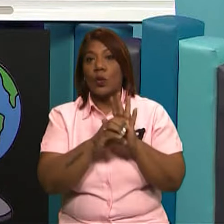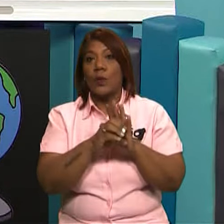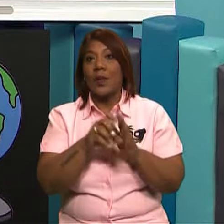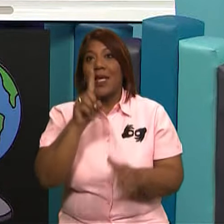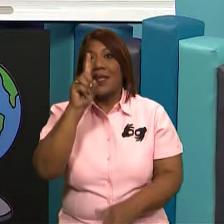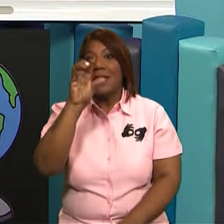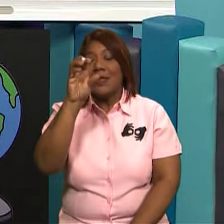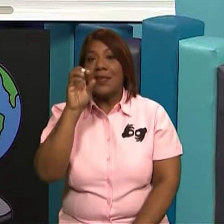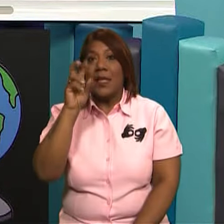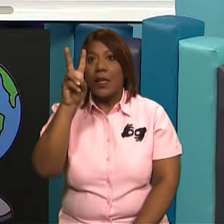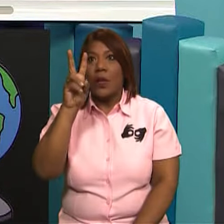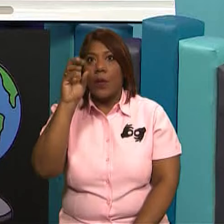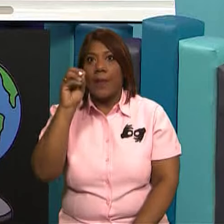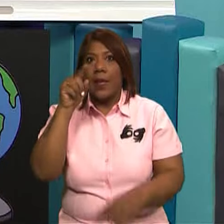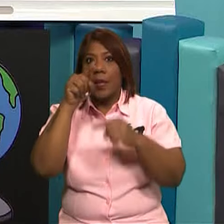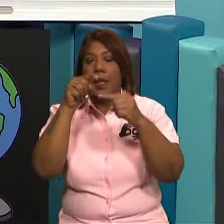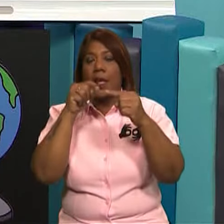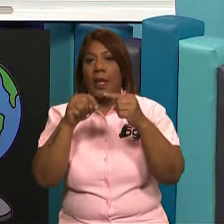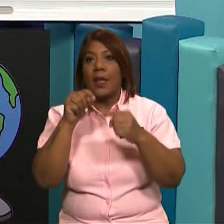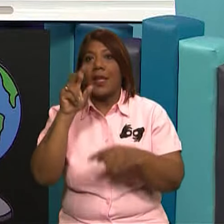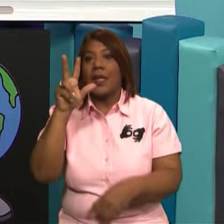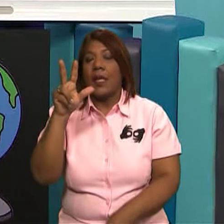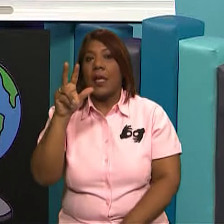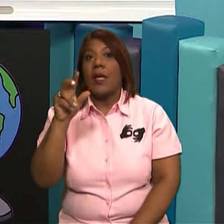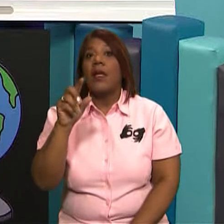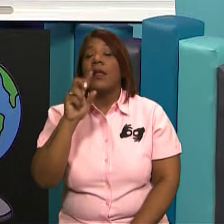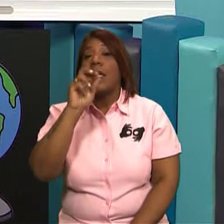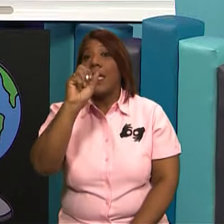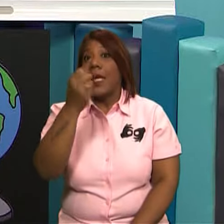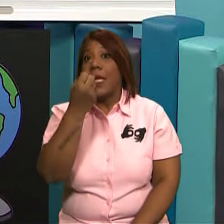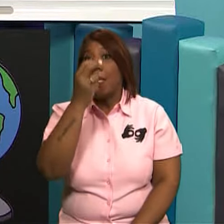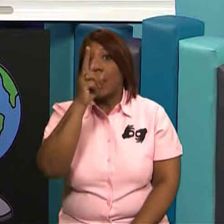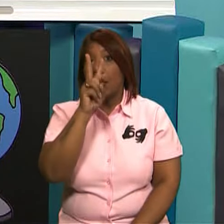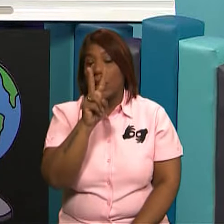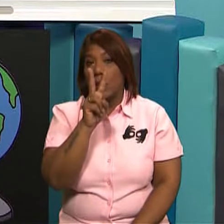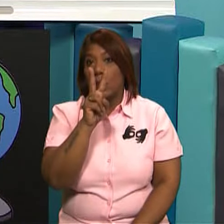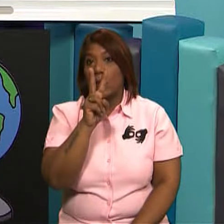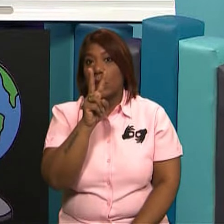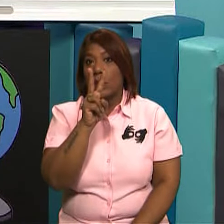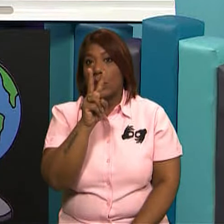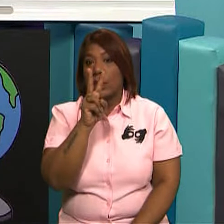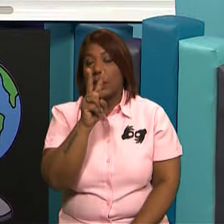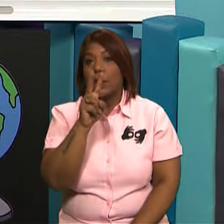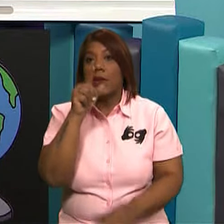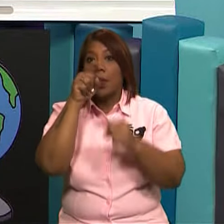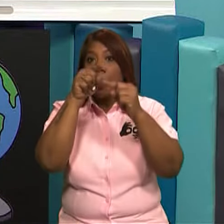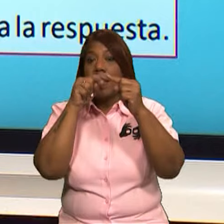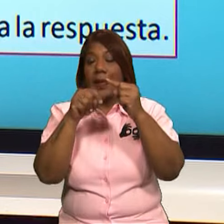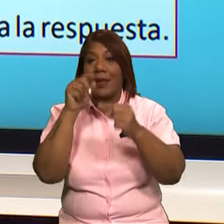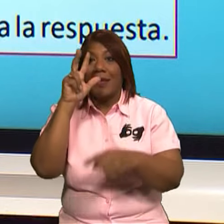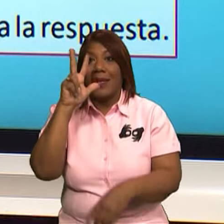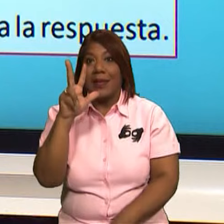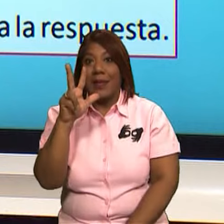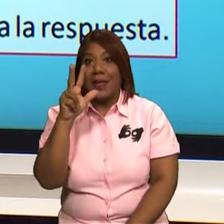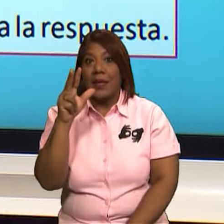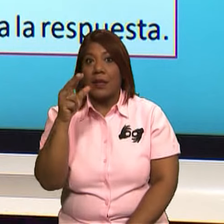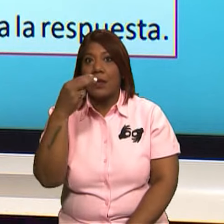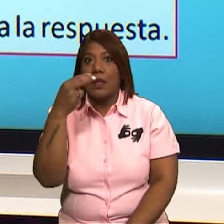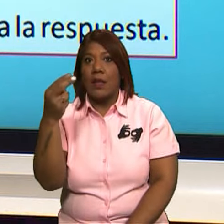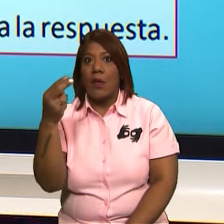3? Entonces voy a tomar el 12, que serían las dos primeras cifras, que son distintas de